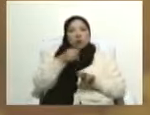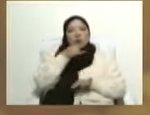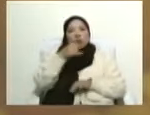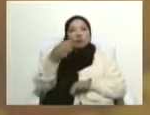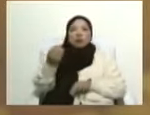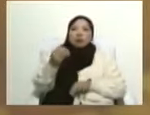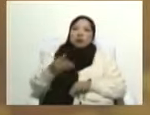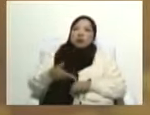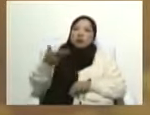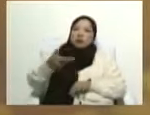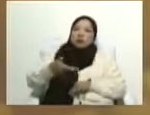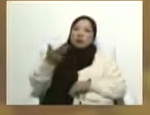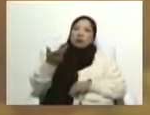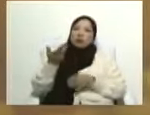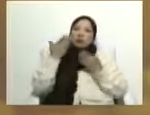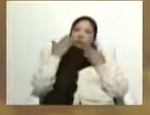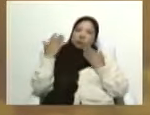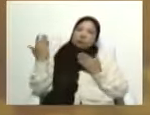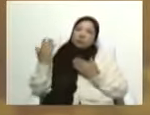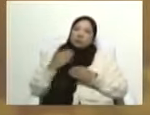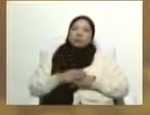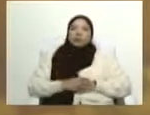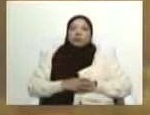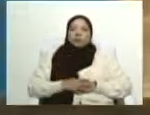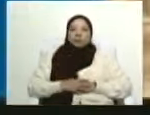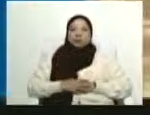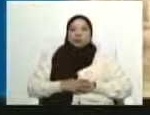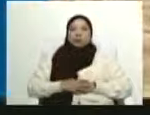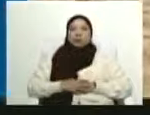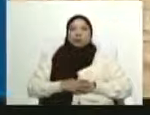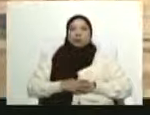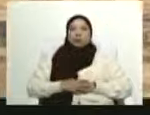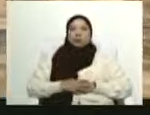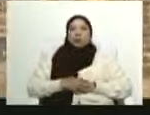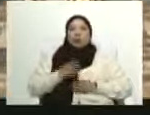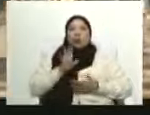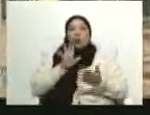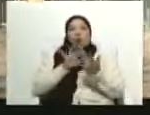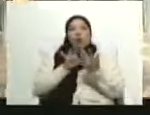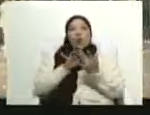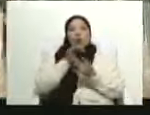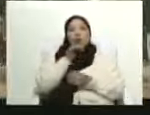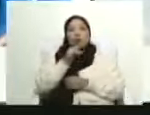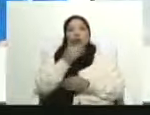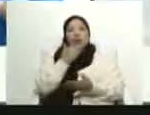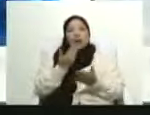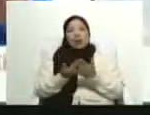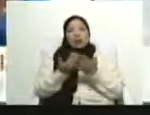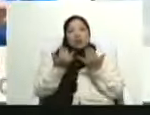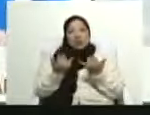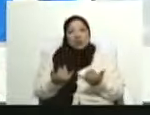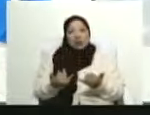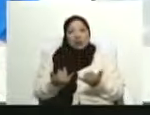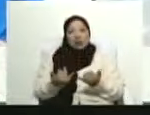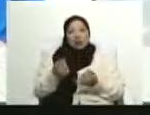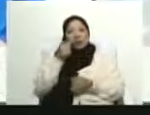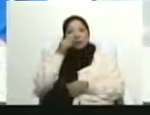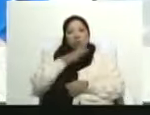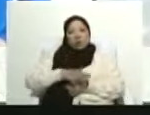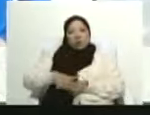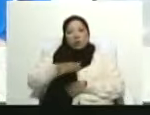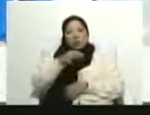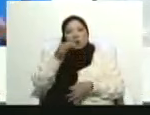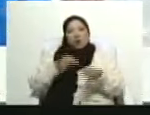información importante a esta hora. Adelante, Javieni. Agradecemos el contacto informativo que establecemos desde la sede de la Corte